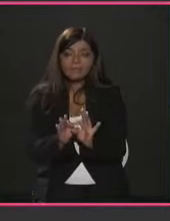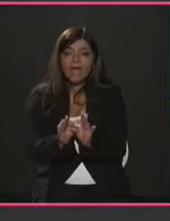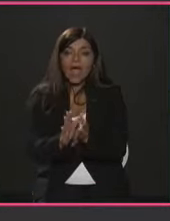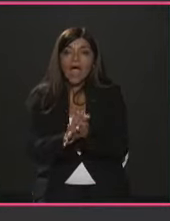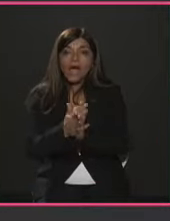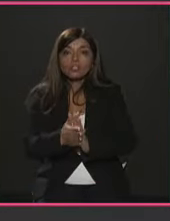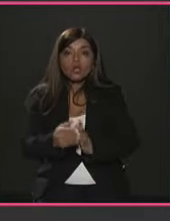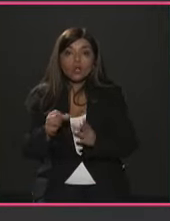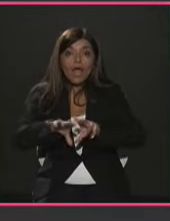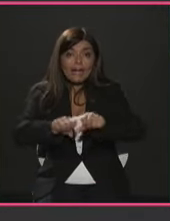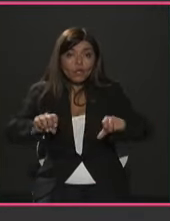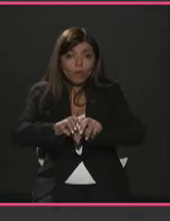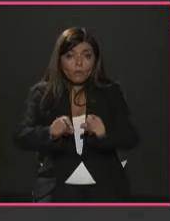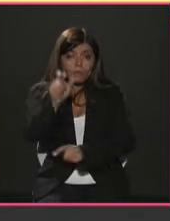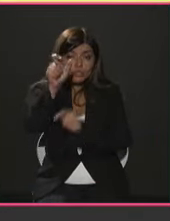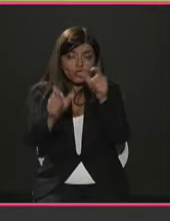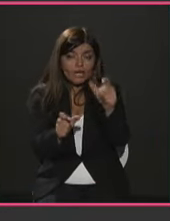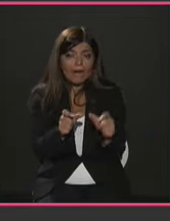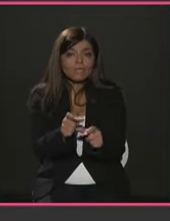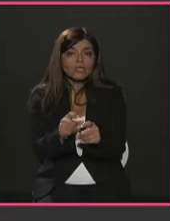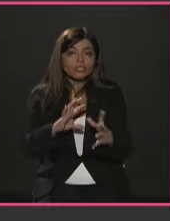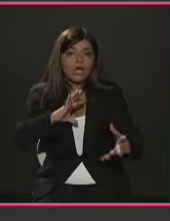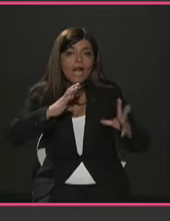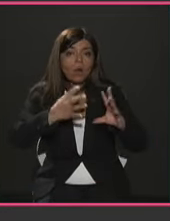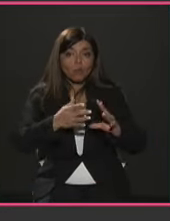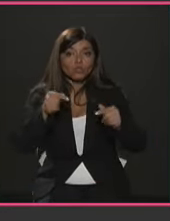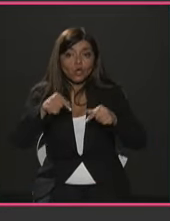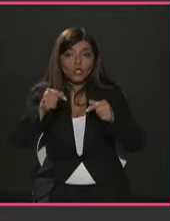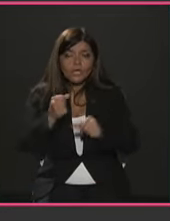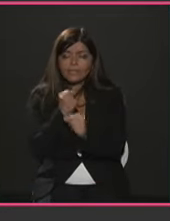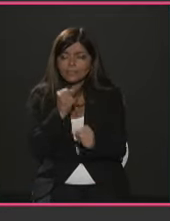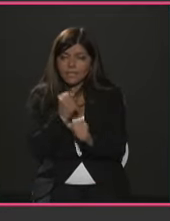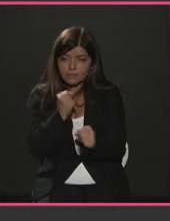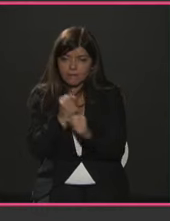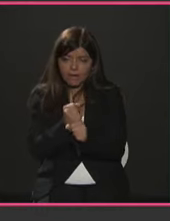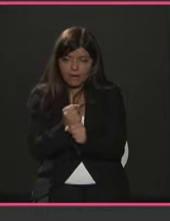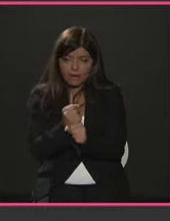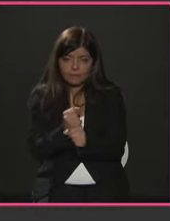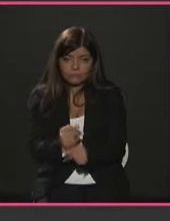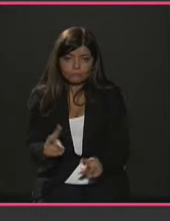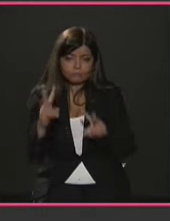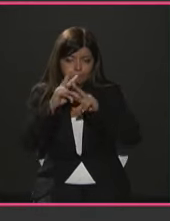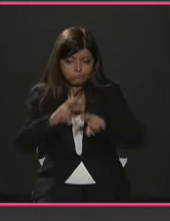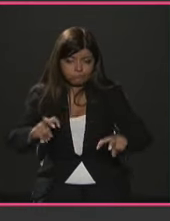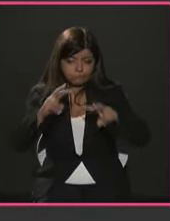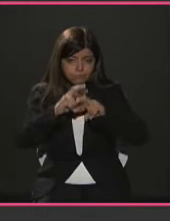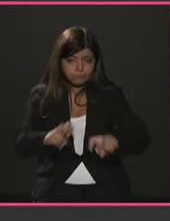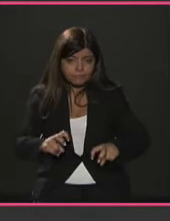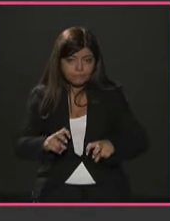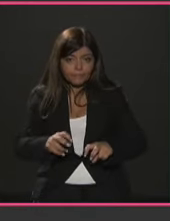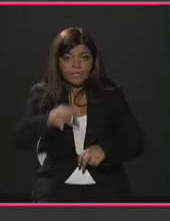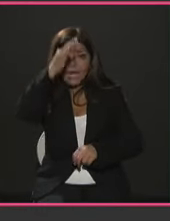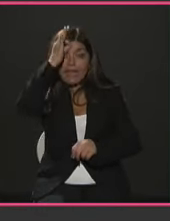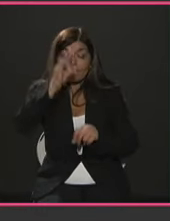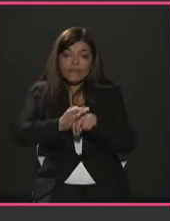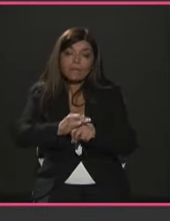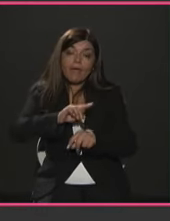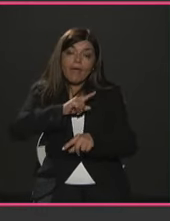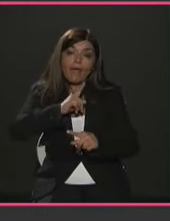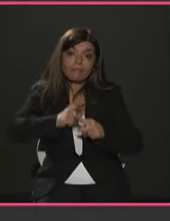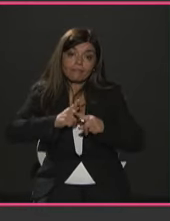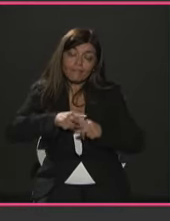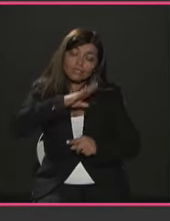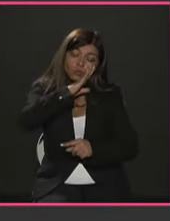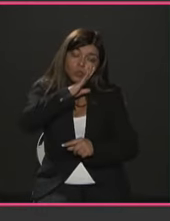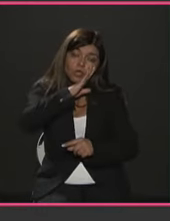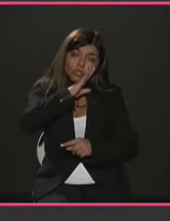todo el compromiso de las personas en el mundo entero hoy día que están trabajando acá y para la enfermedad del sueño al cabo de